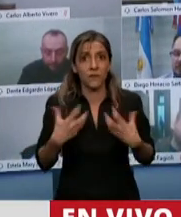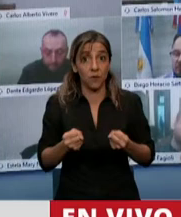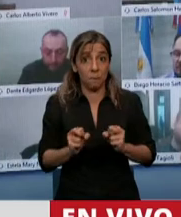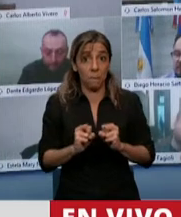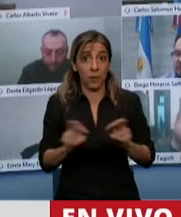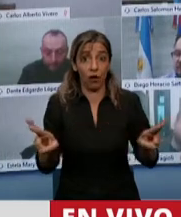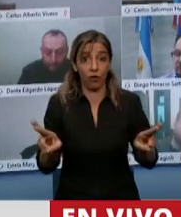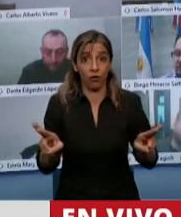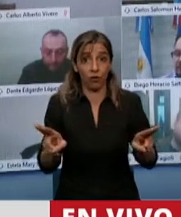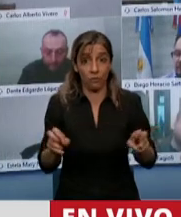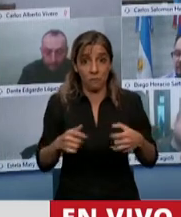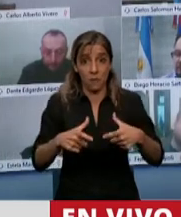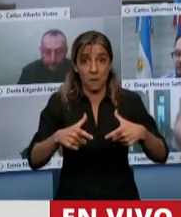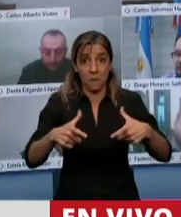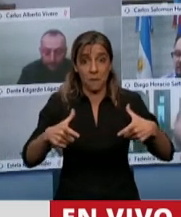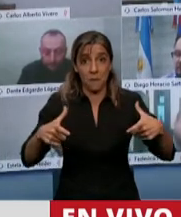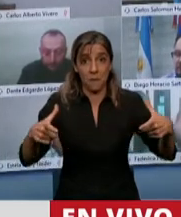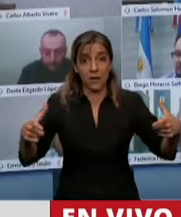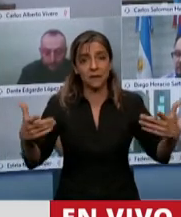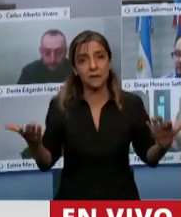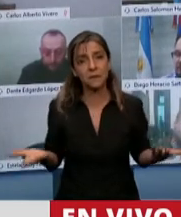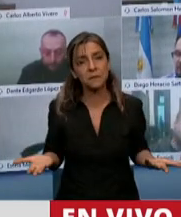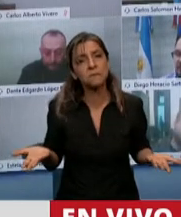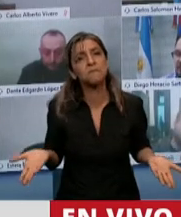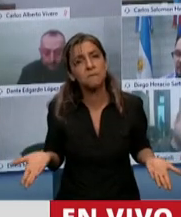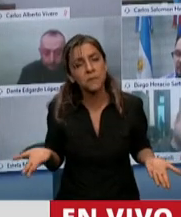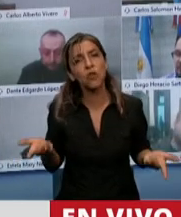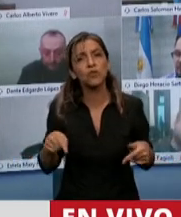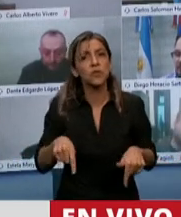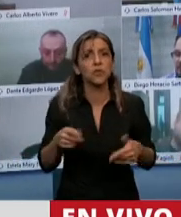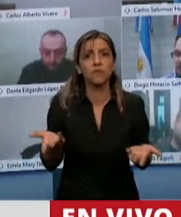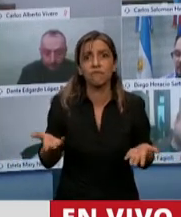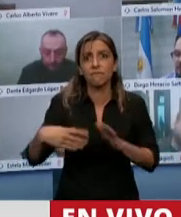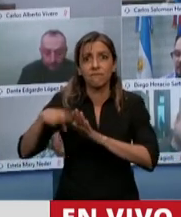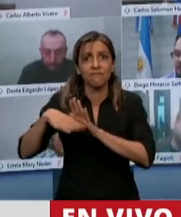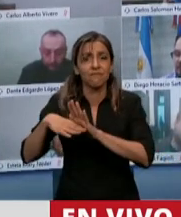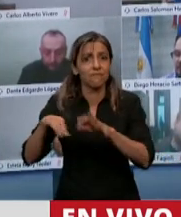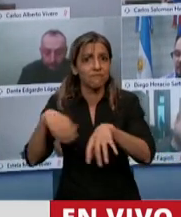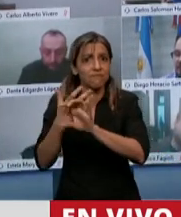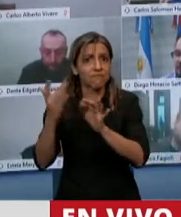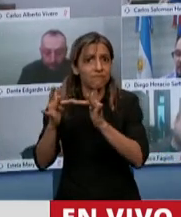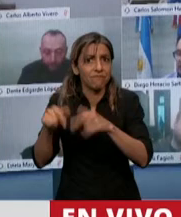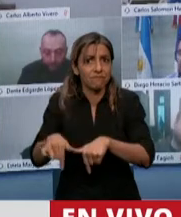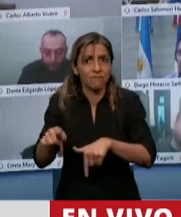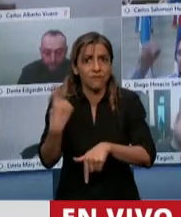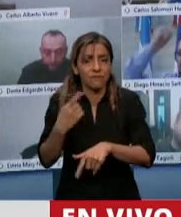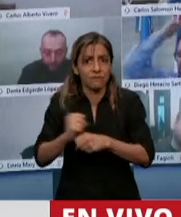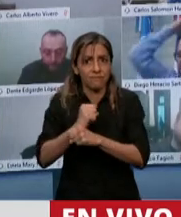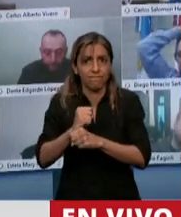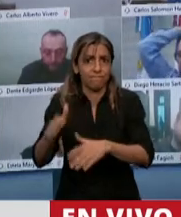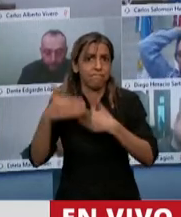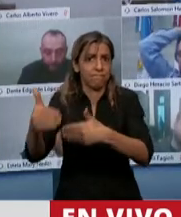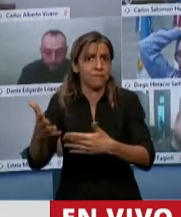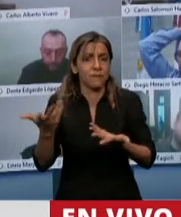protocolo de sesiones remotas, al cual hoy hemos prorrogado la vigencia y en el marco del cual